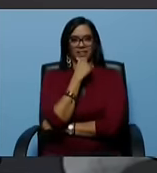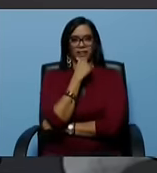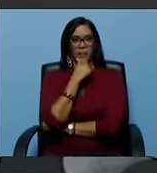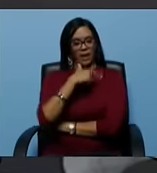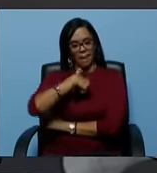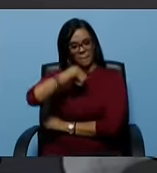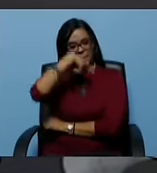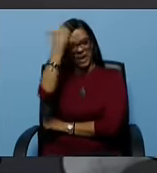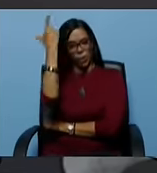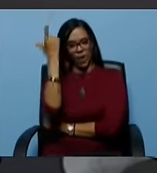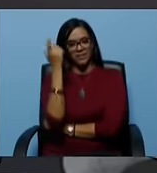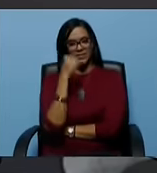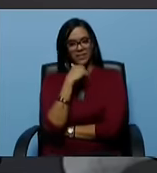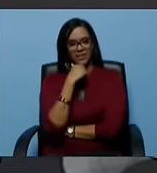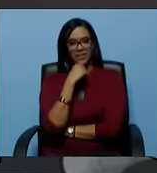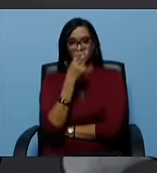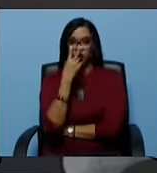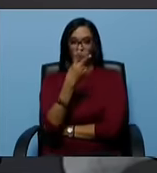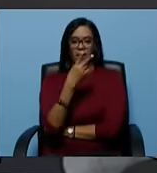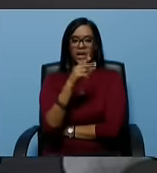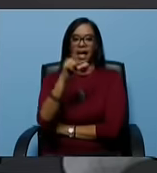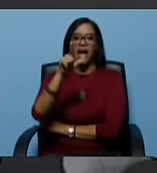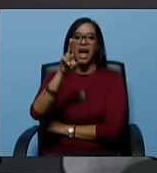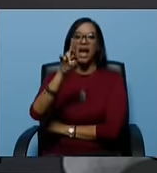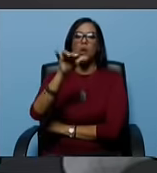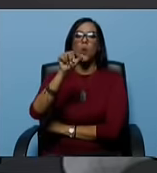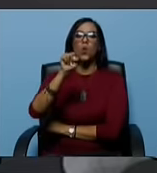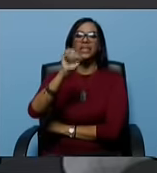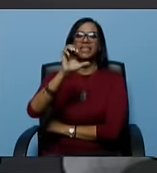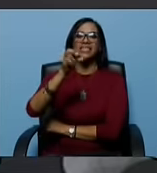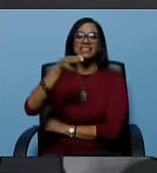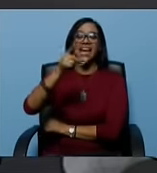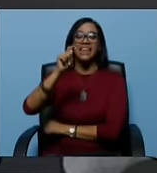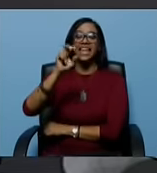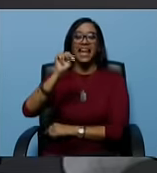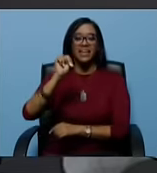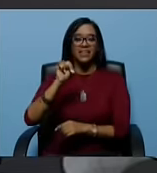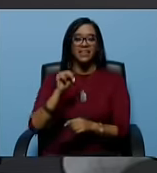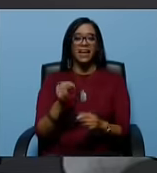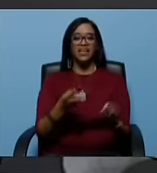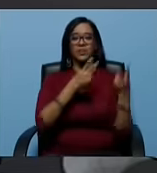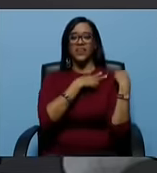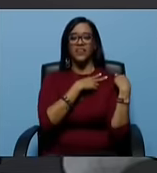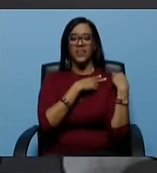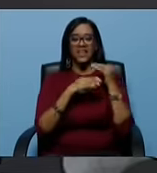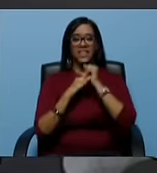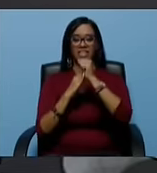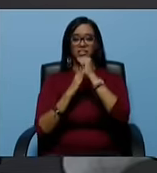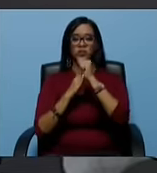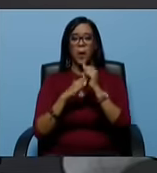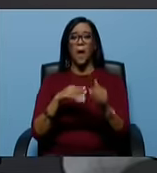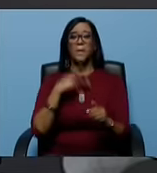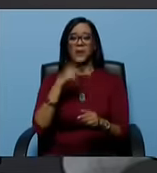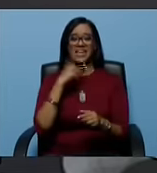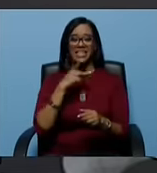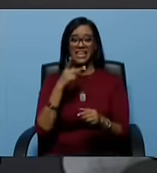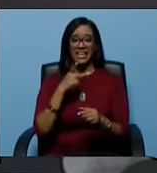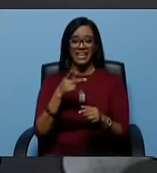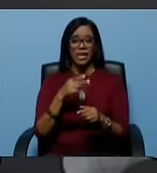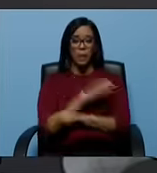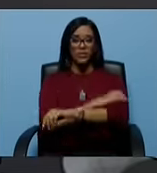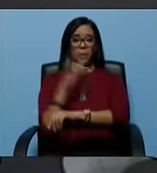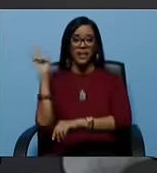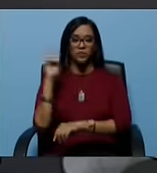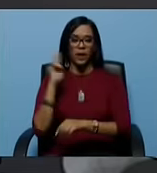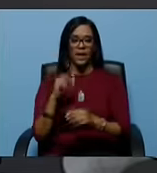vergüenza ajena. Cuando yo veía a Luis Chataing asumiendo la dirección política de la oposición en Venezuela. La ridiculez. O a un